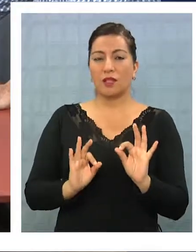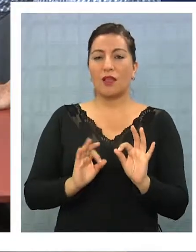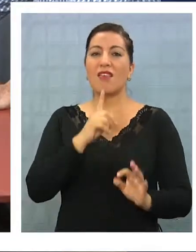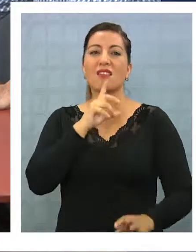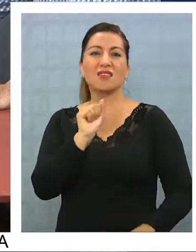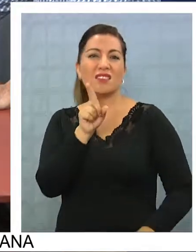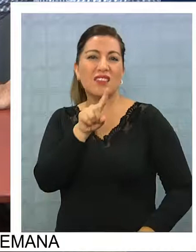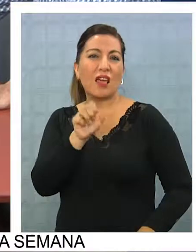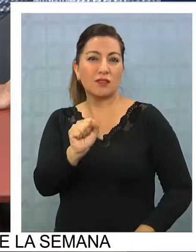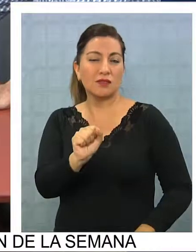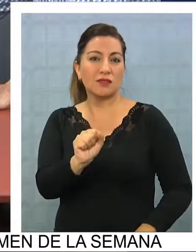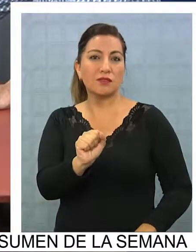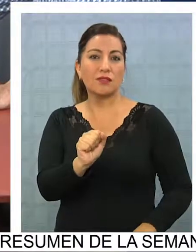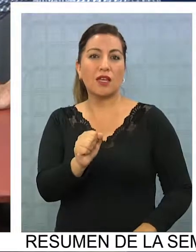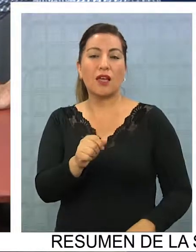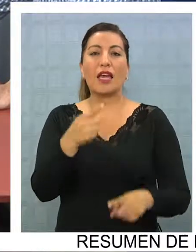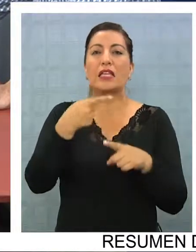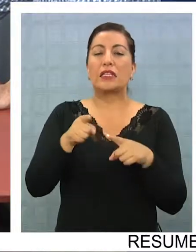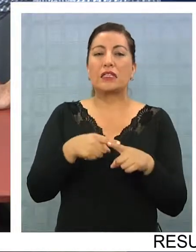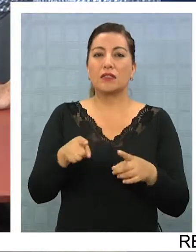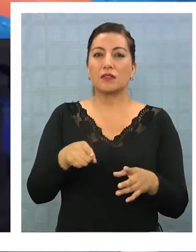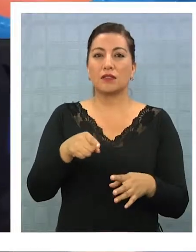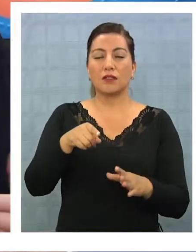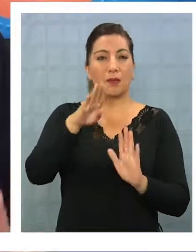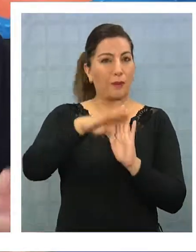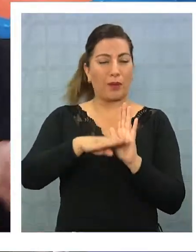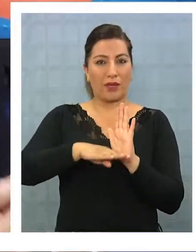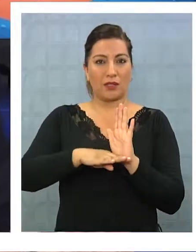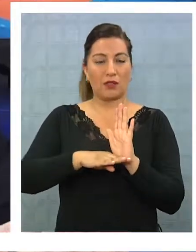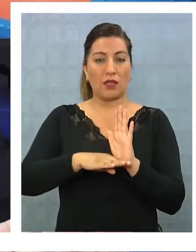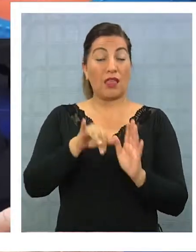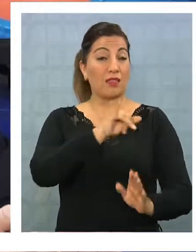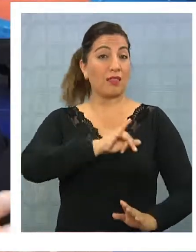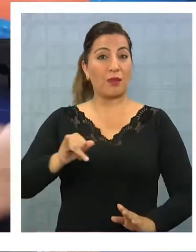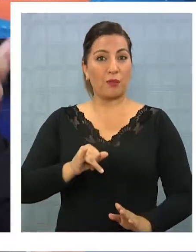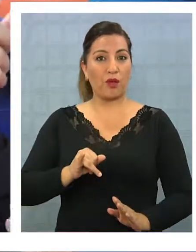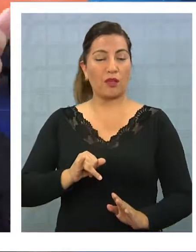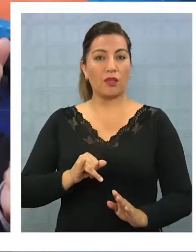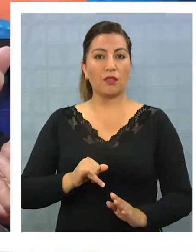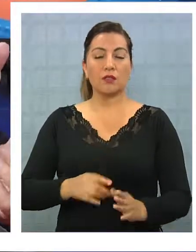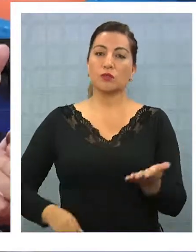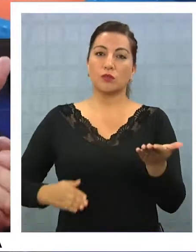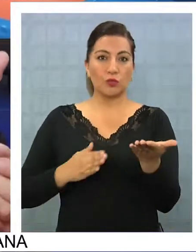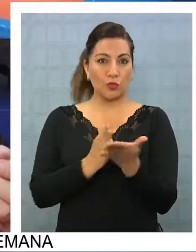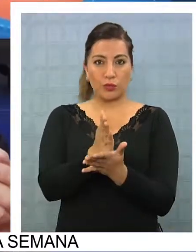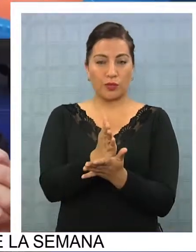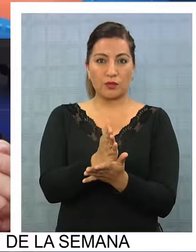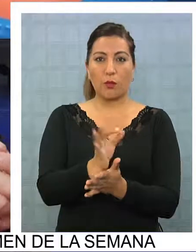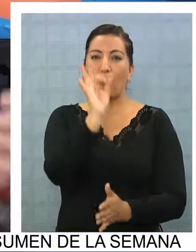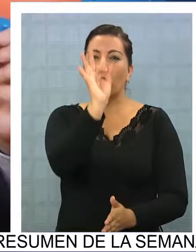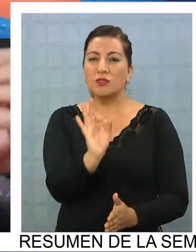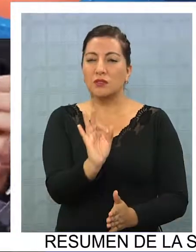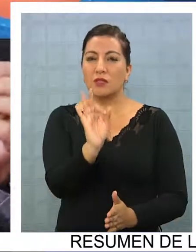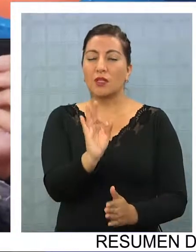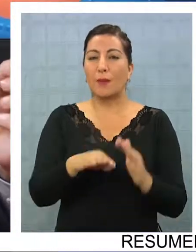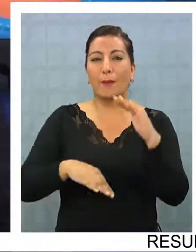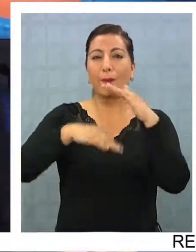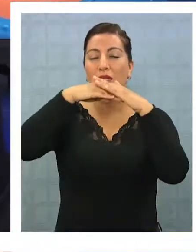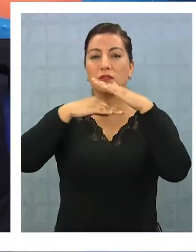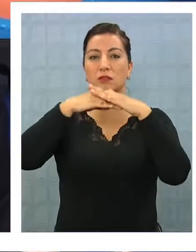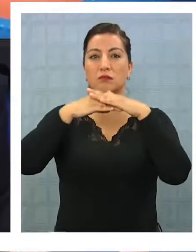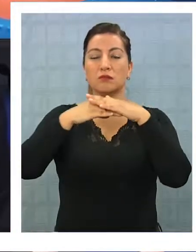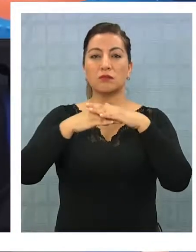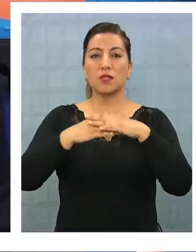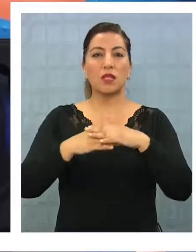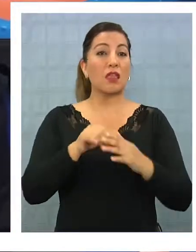baja tasa de interés, se devuelve contingente al ingreso, es decir, como un porcentaje máximo